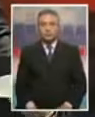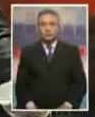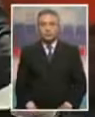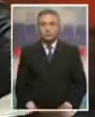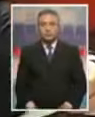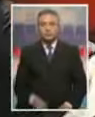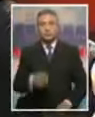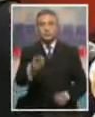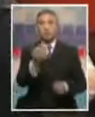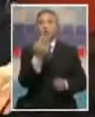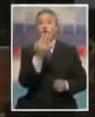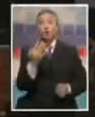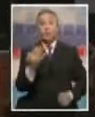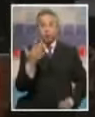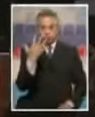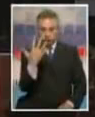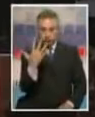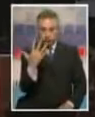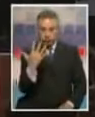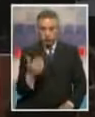El número 5.